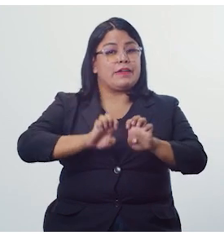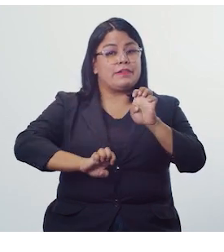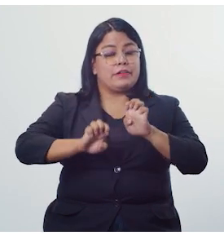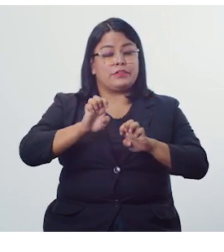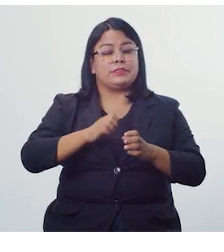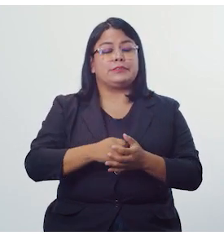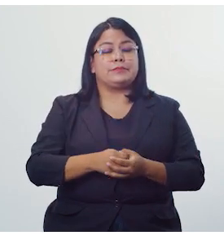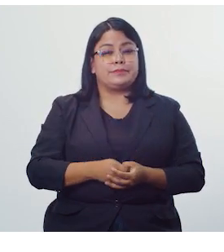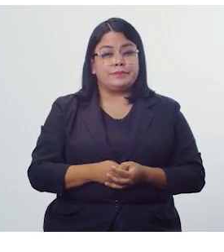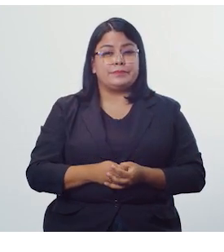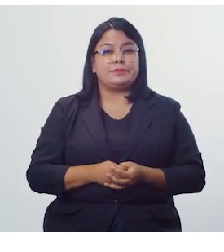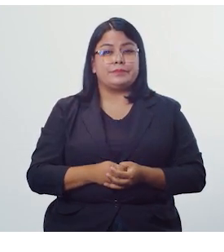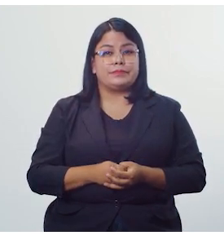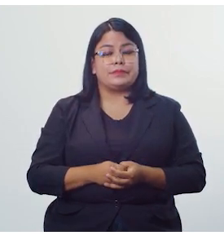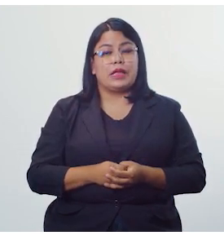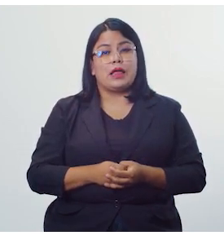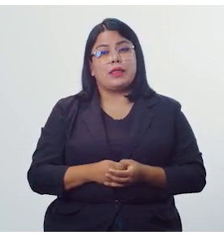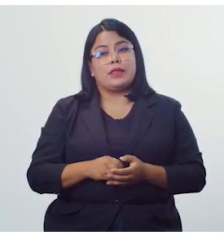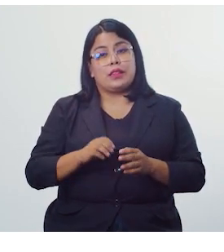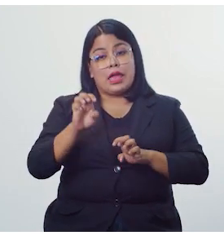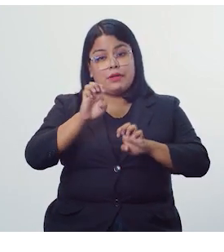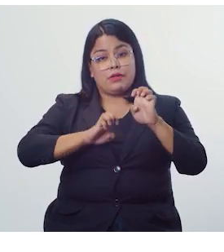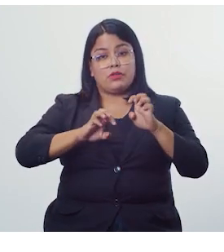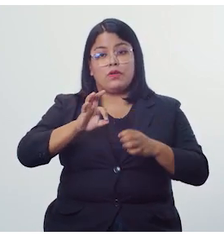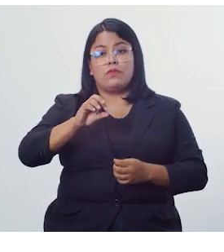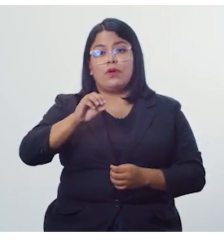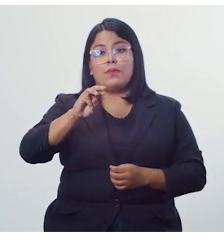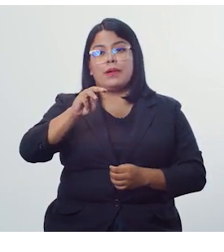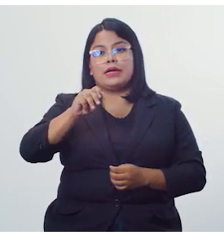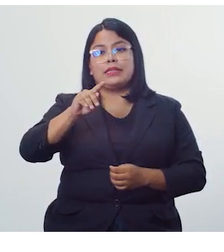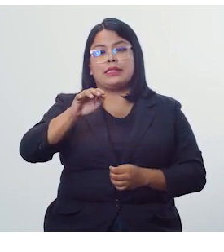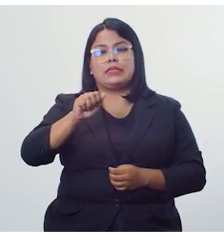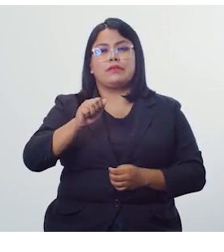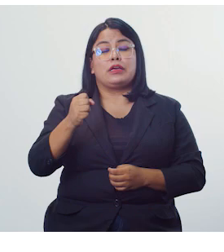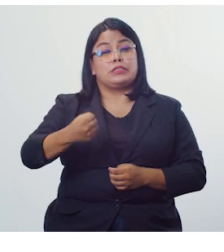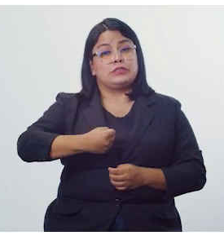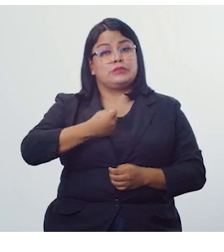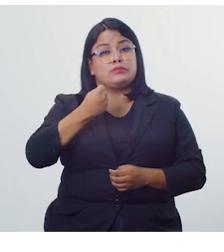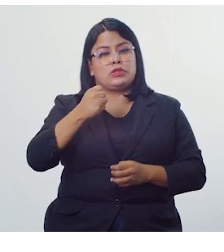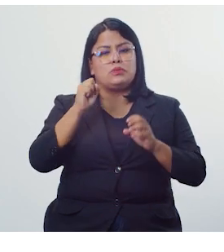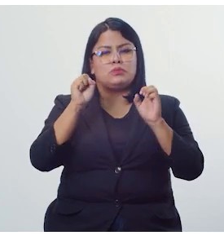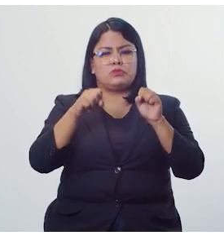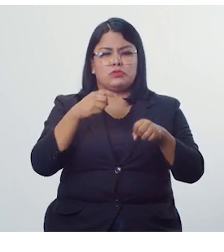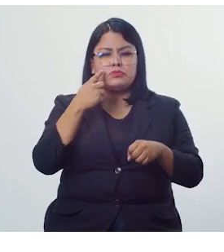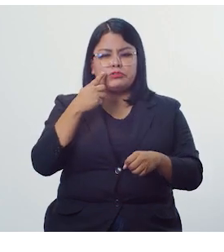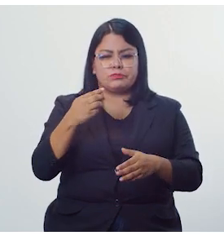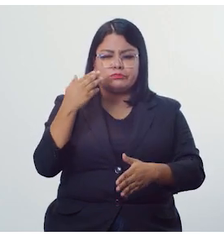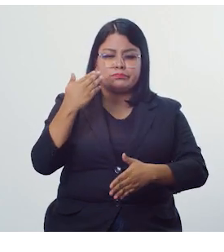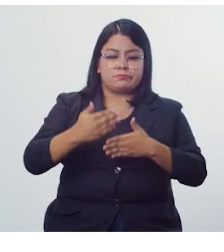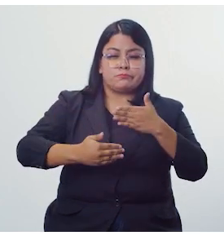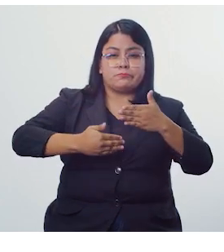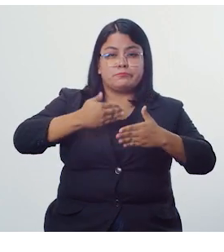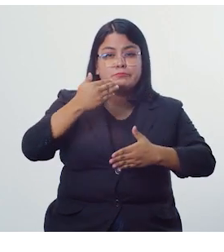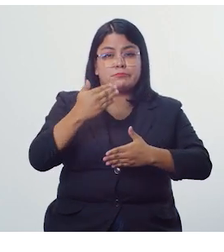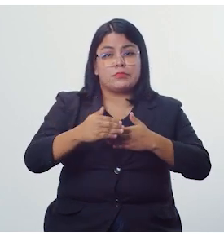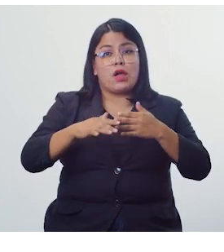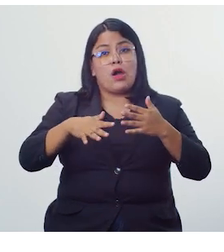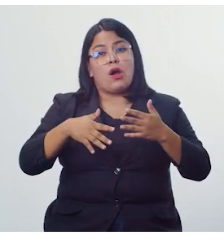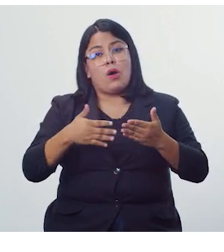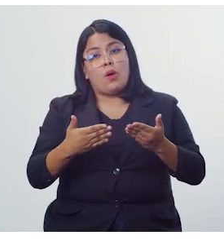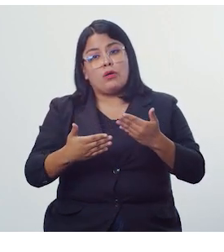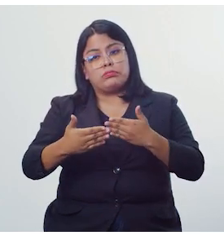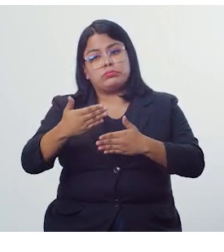evaluación formativa. La evaluación formativa es importante para poder ver los avances